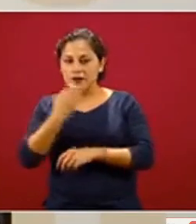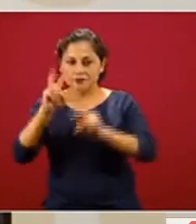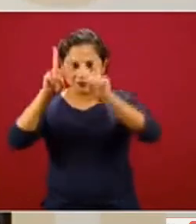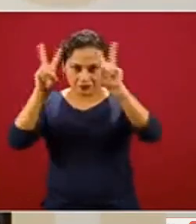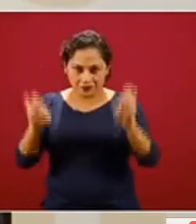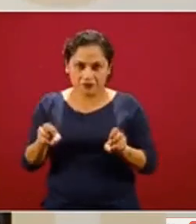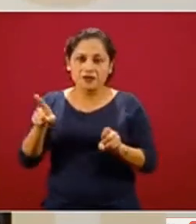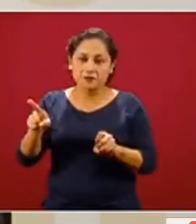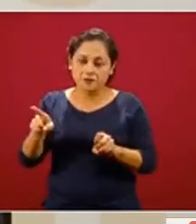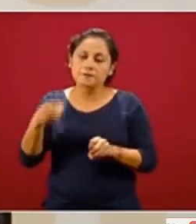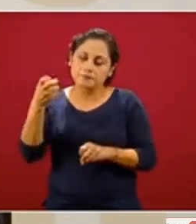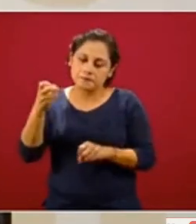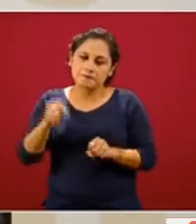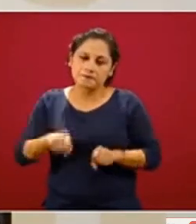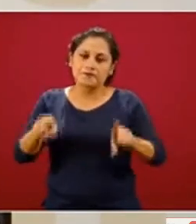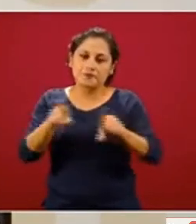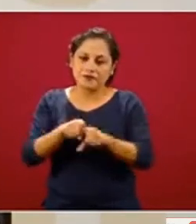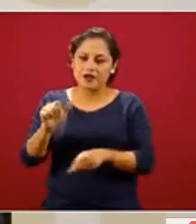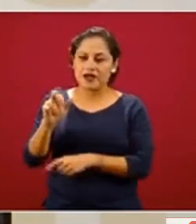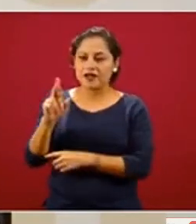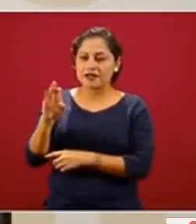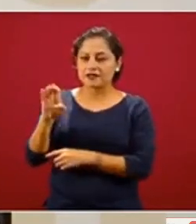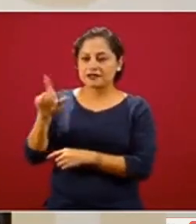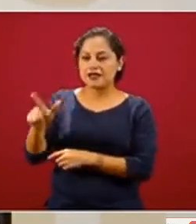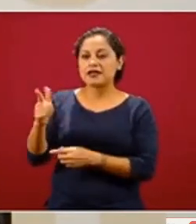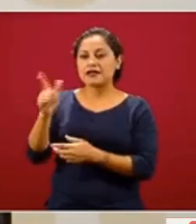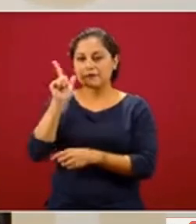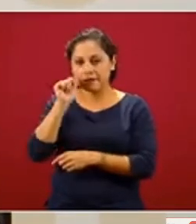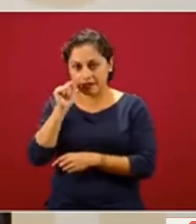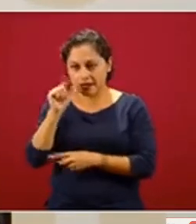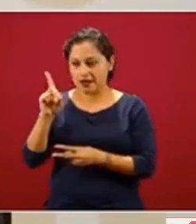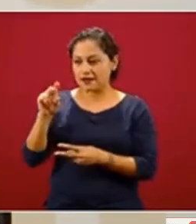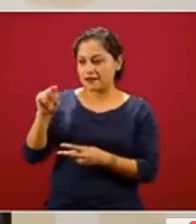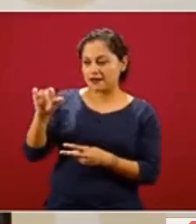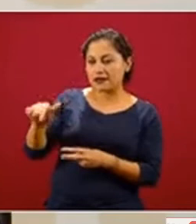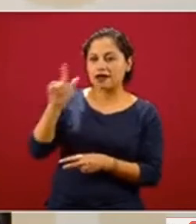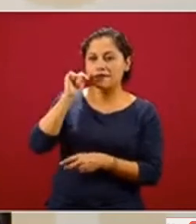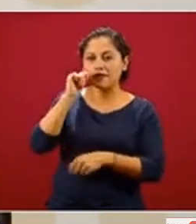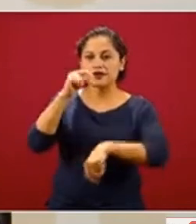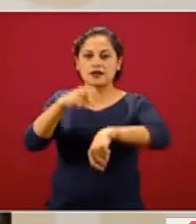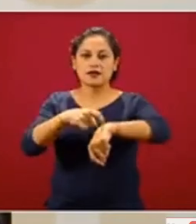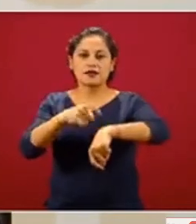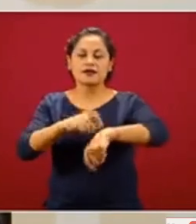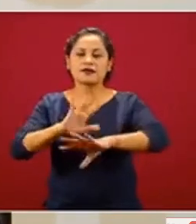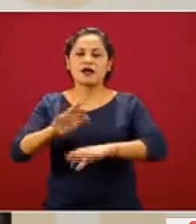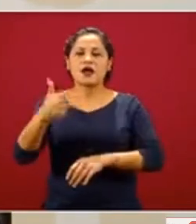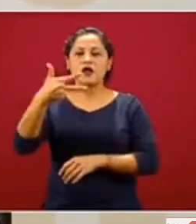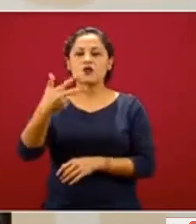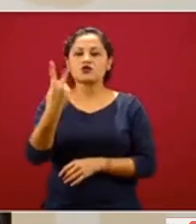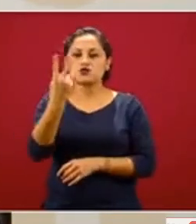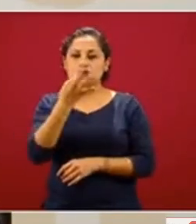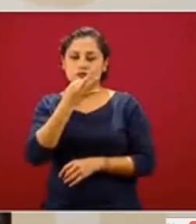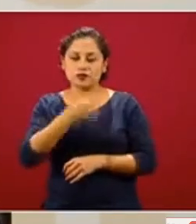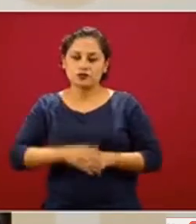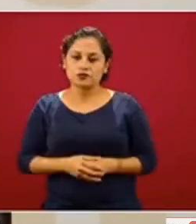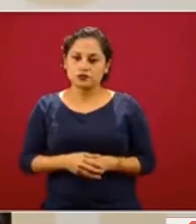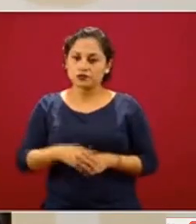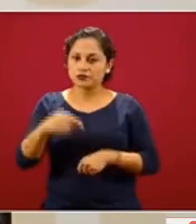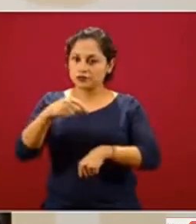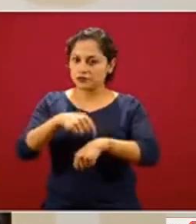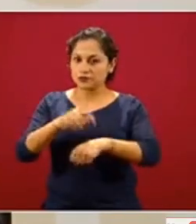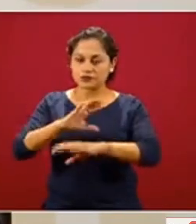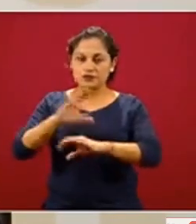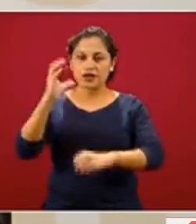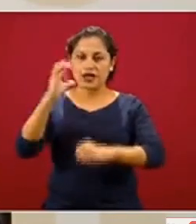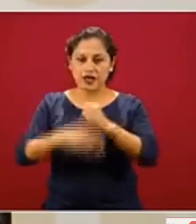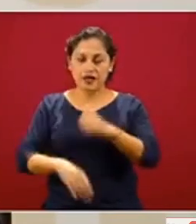continuación de eso. Y a Araceli la dejo pendiente y también a Daniela, pues son las 20:02. Terminamos aquí y empezamos